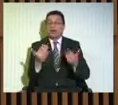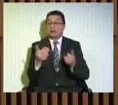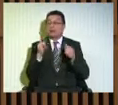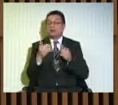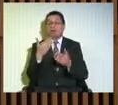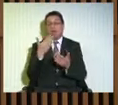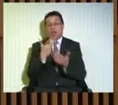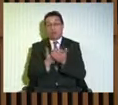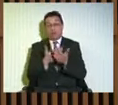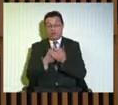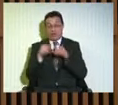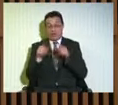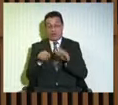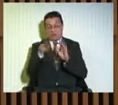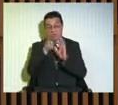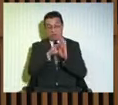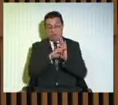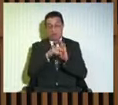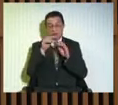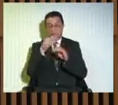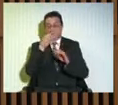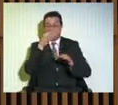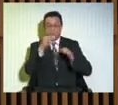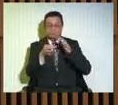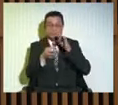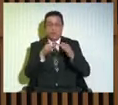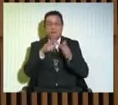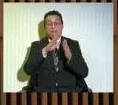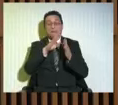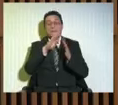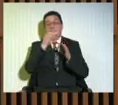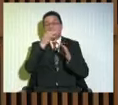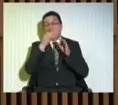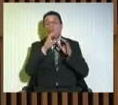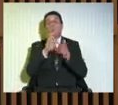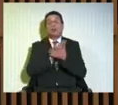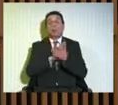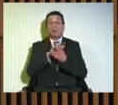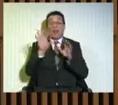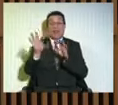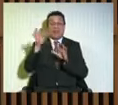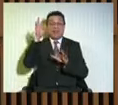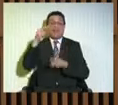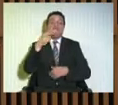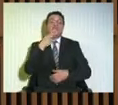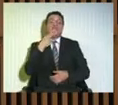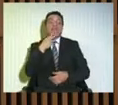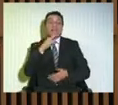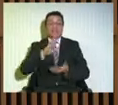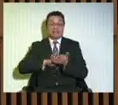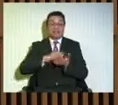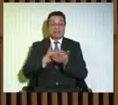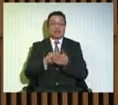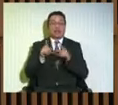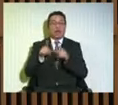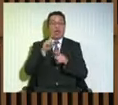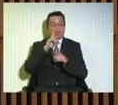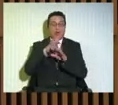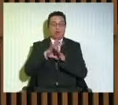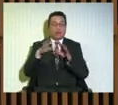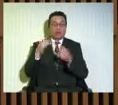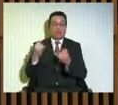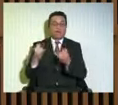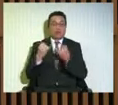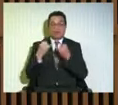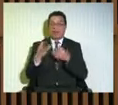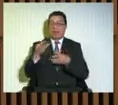aprovechar además este programa para transmitir mensajes como, por ejemplo, Elige Vivir Sano, que tiene muchísima información al interior